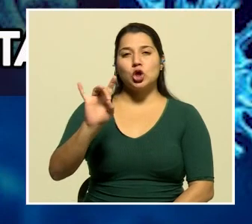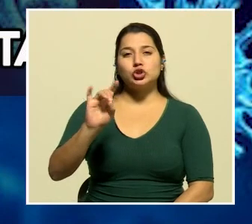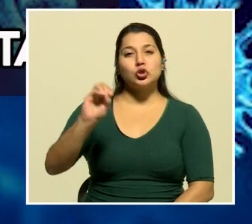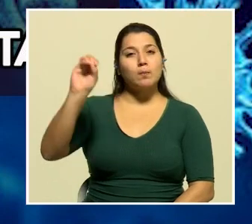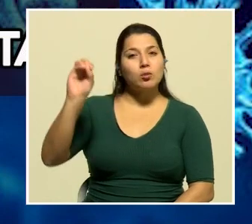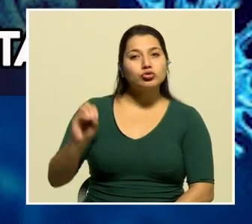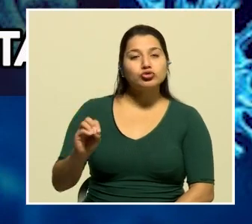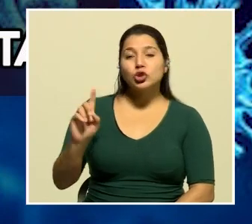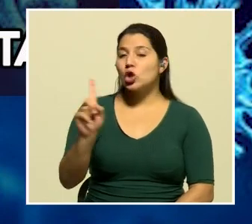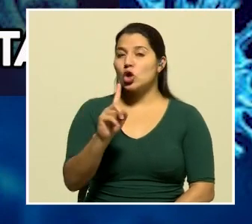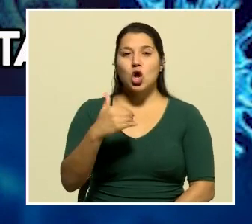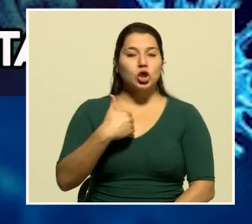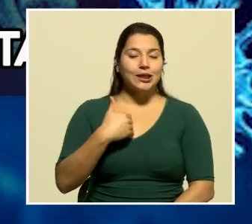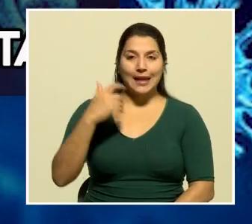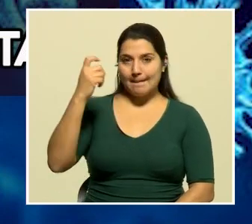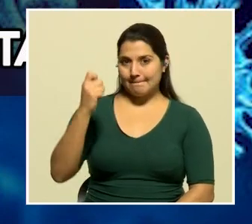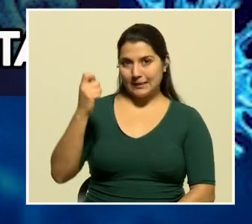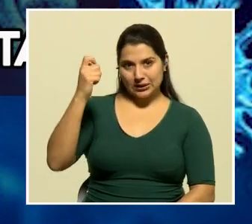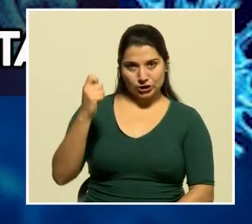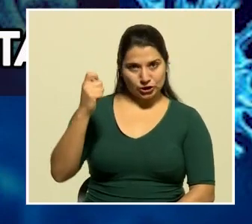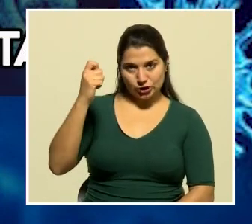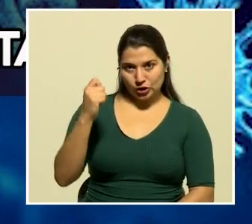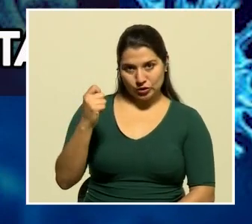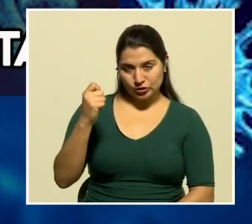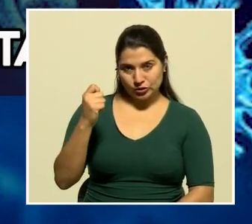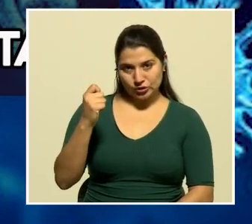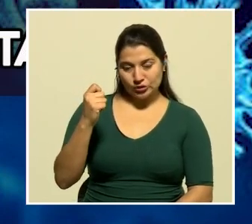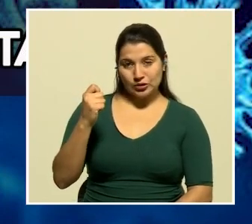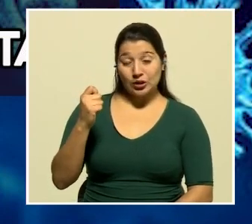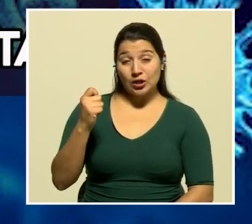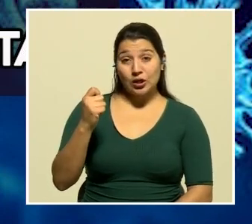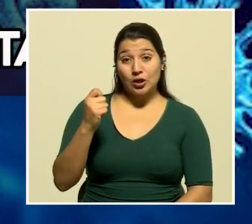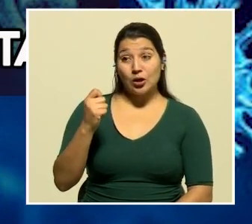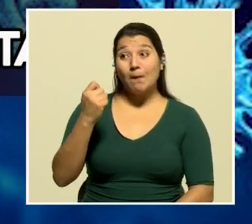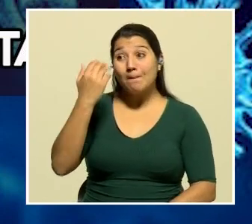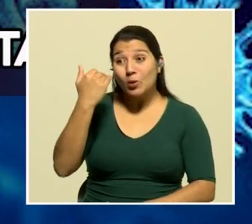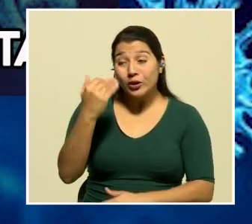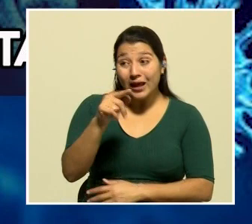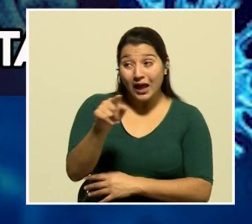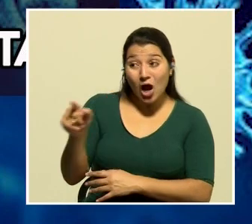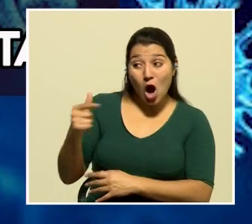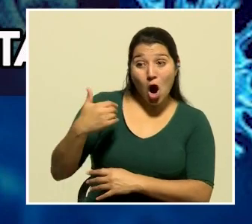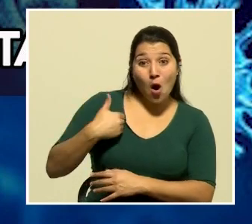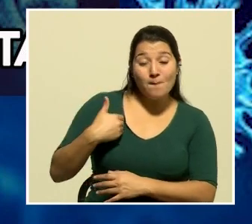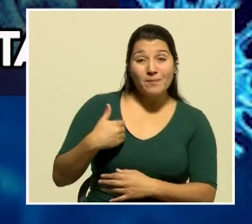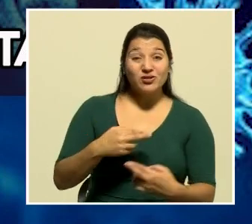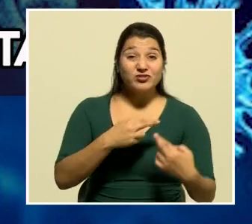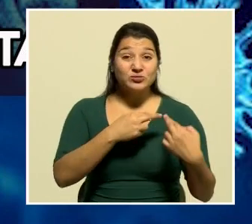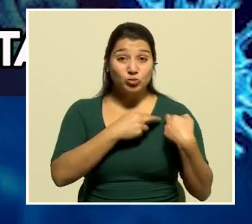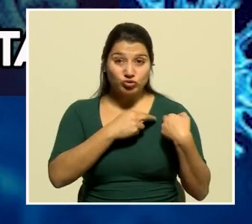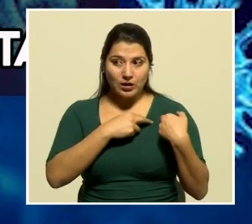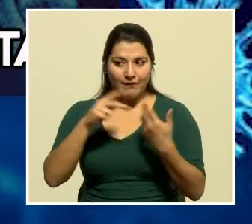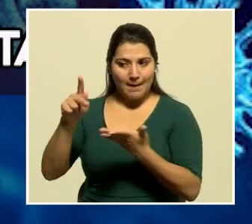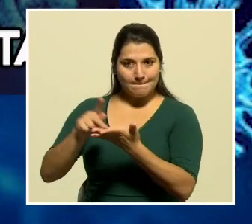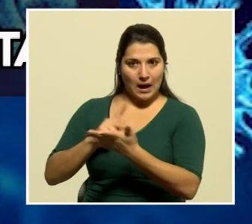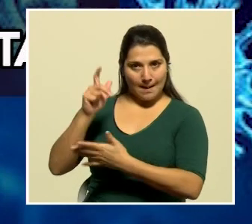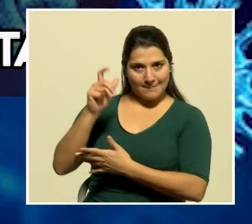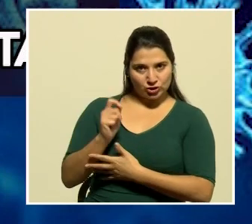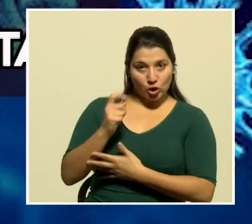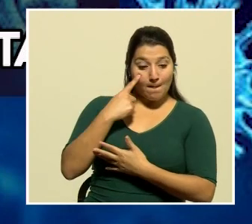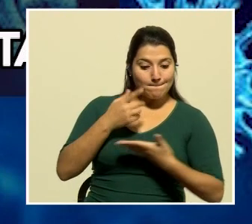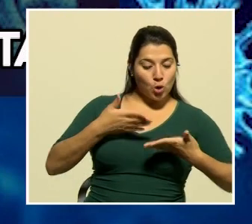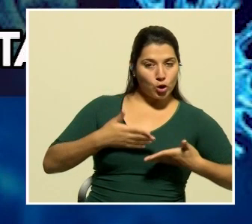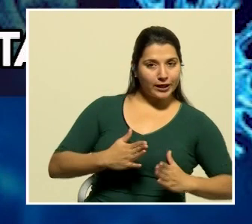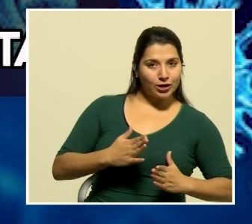pensión alimentaria debido a que las personas que están responsables de eso no tienen trabajo. Según el INAMU, esta